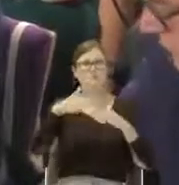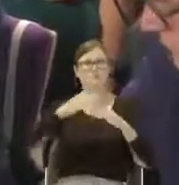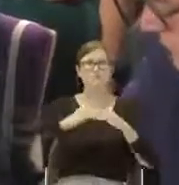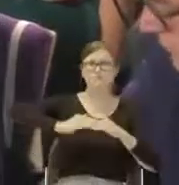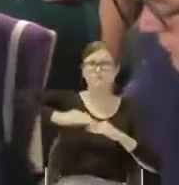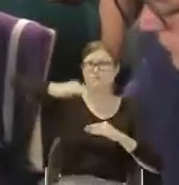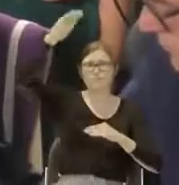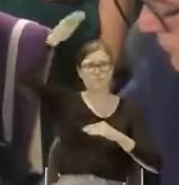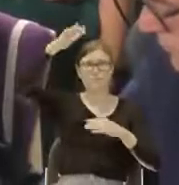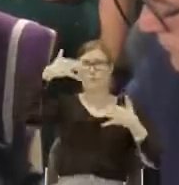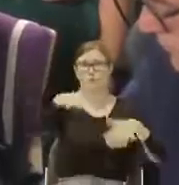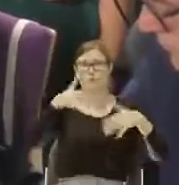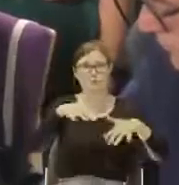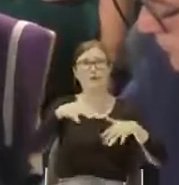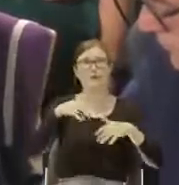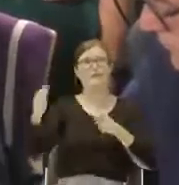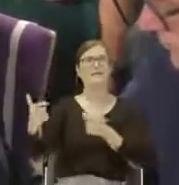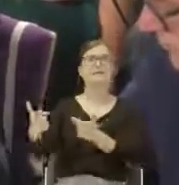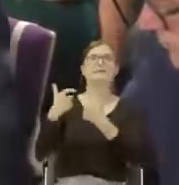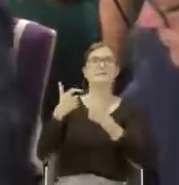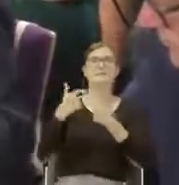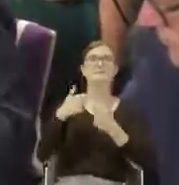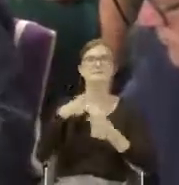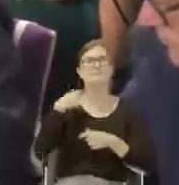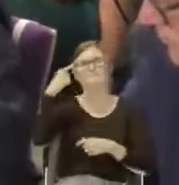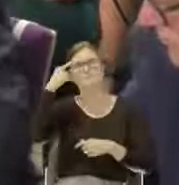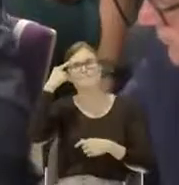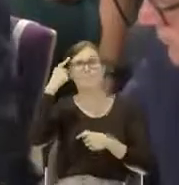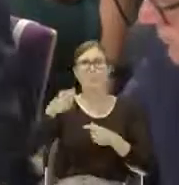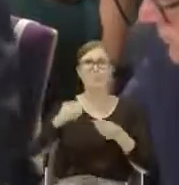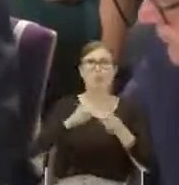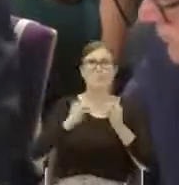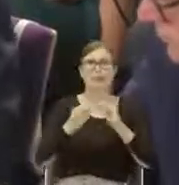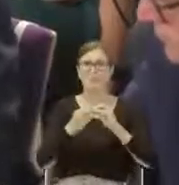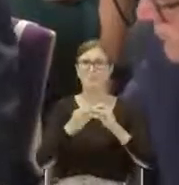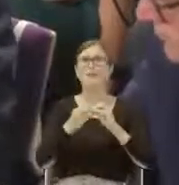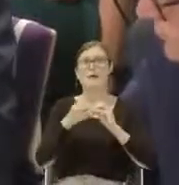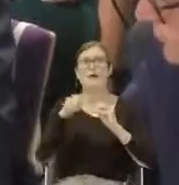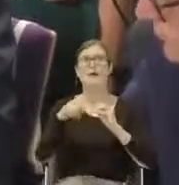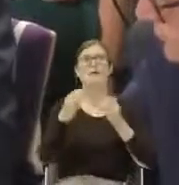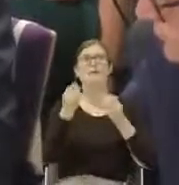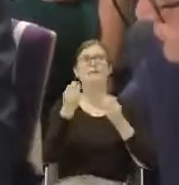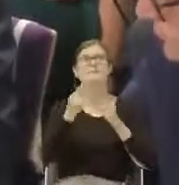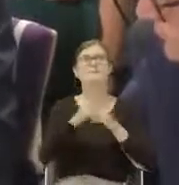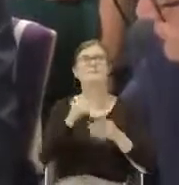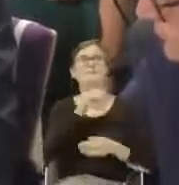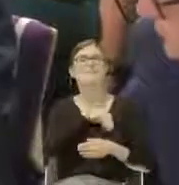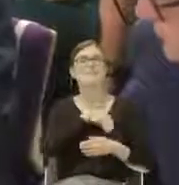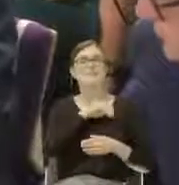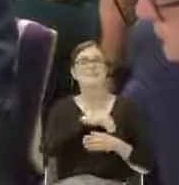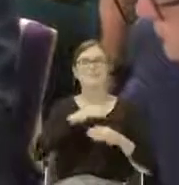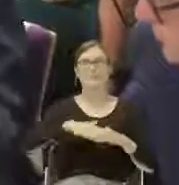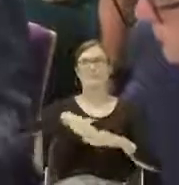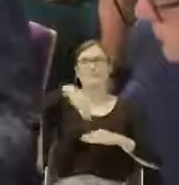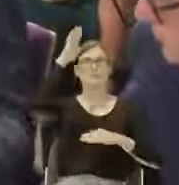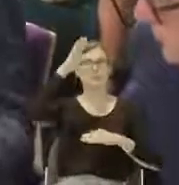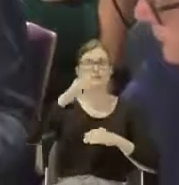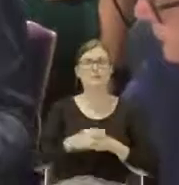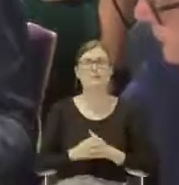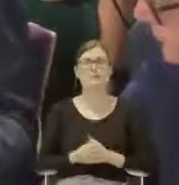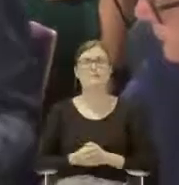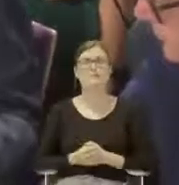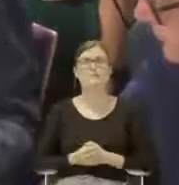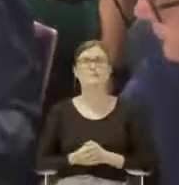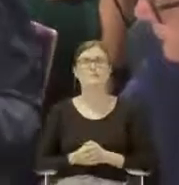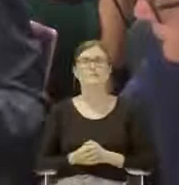¿Y las ciudades? Las ciudades ponemos el carácter propio, ponemos el nombre para las noticias, ponemos el espacio y los